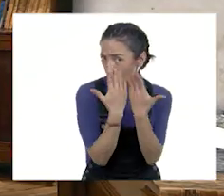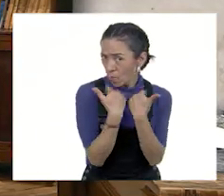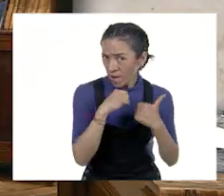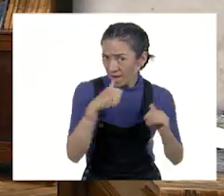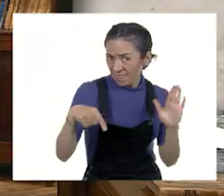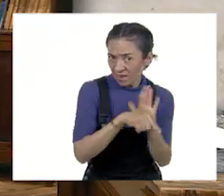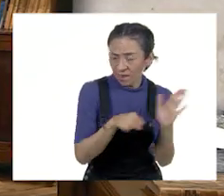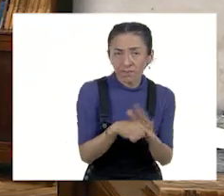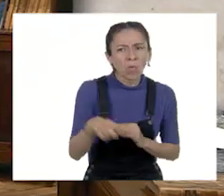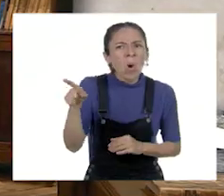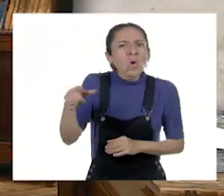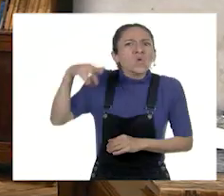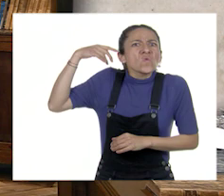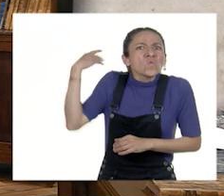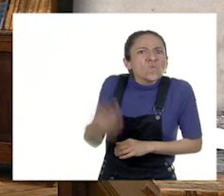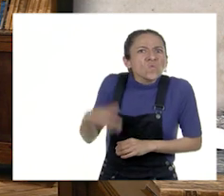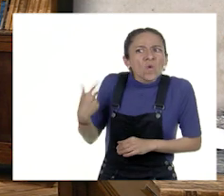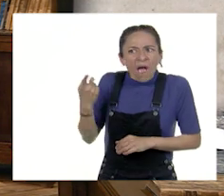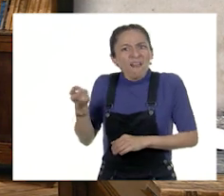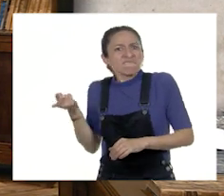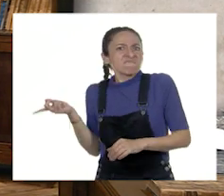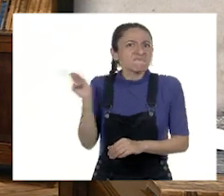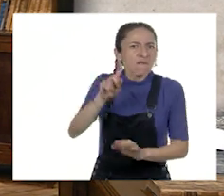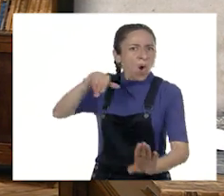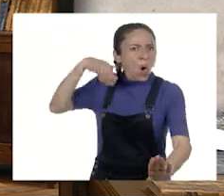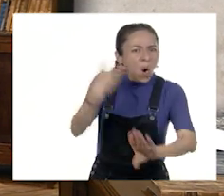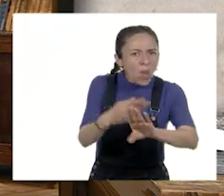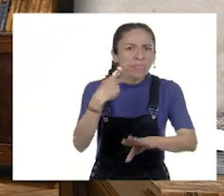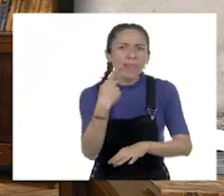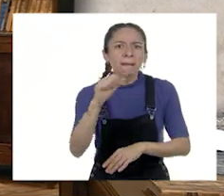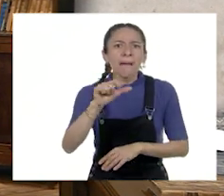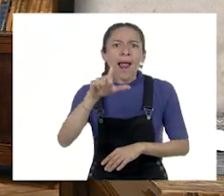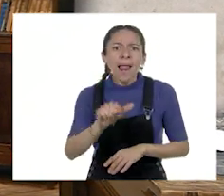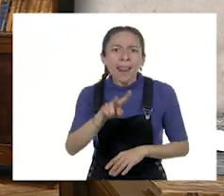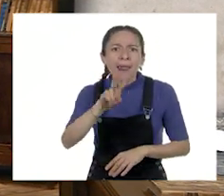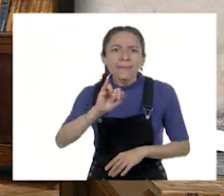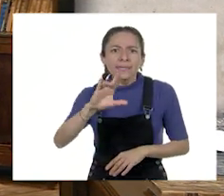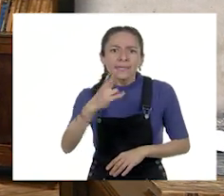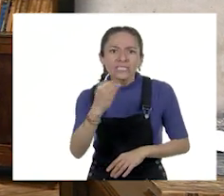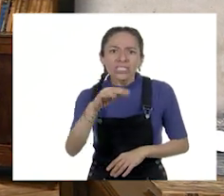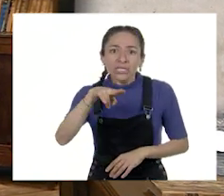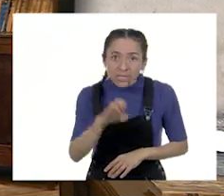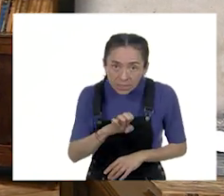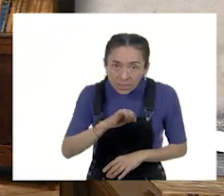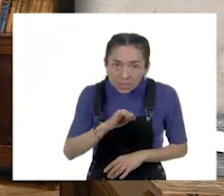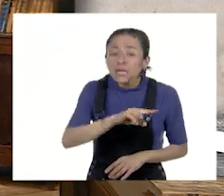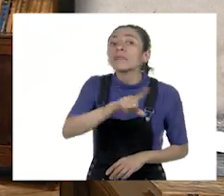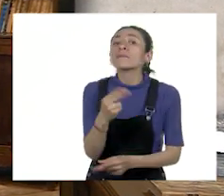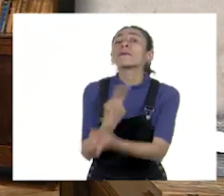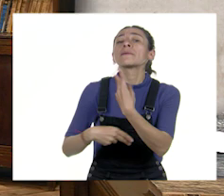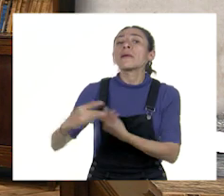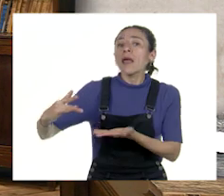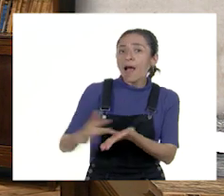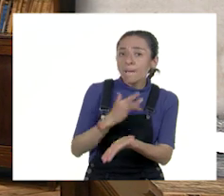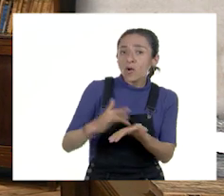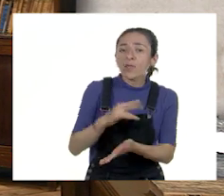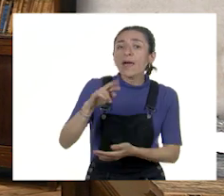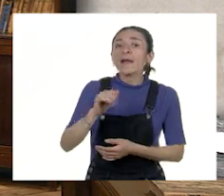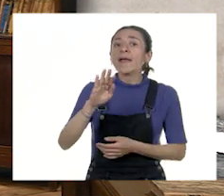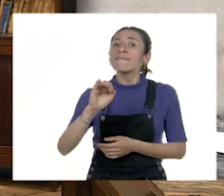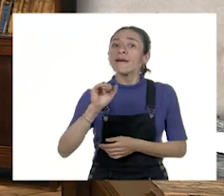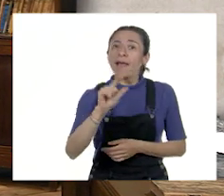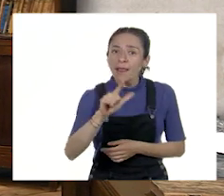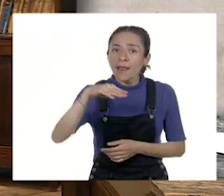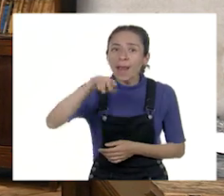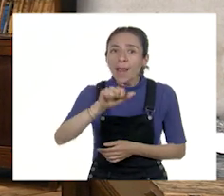la espada desenvainada contra Pallavicini y que entra a apoyarlo Rafael Martínez de Escobar. Este